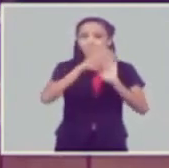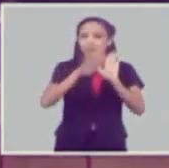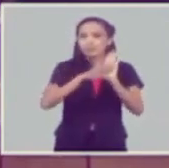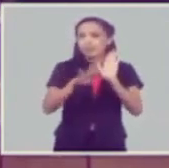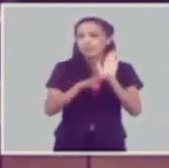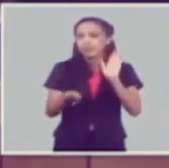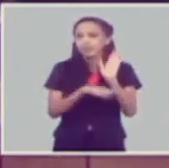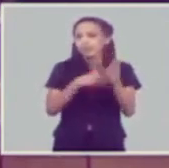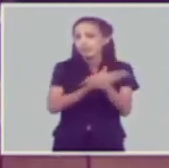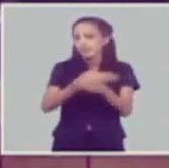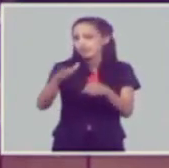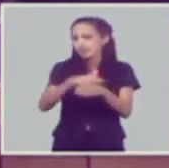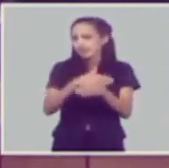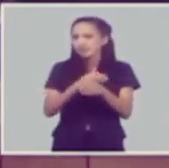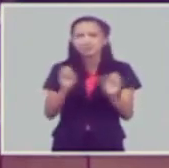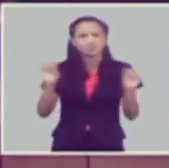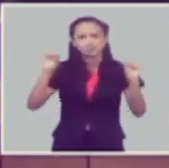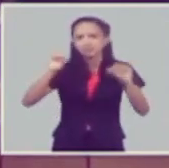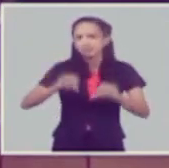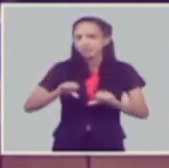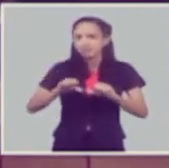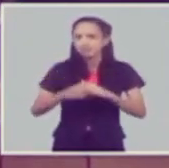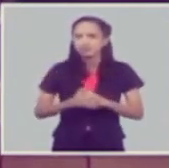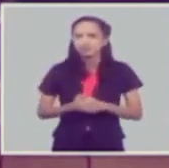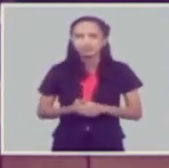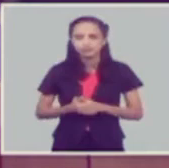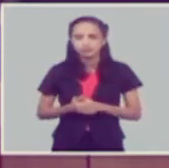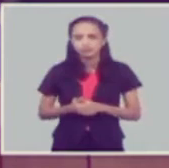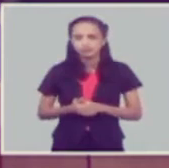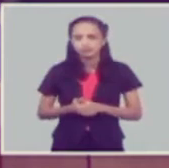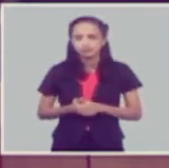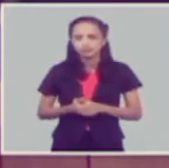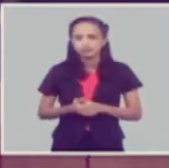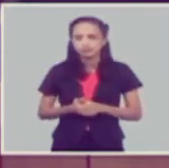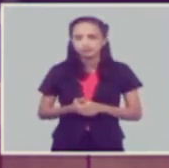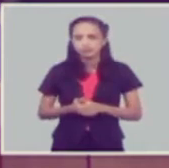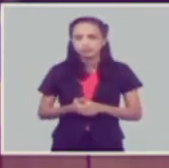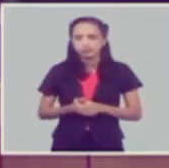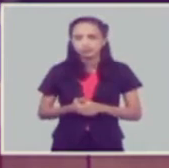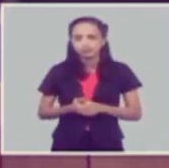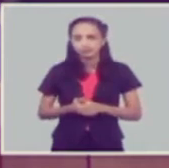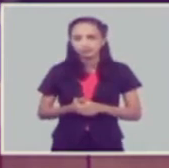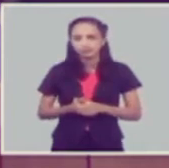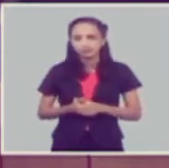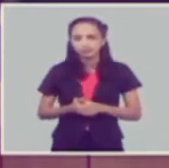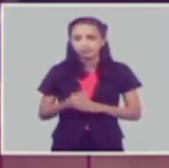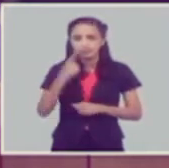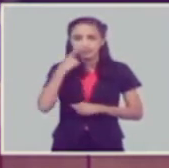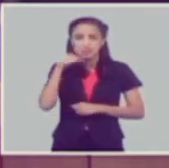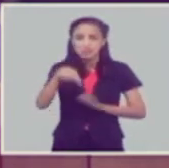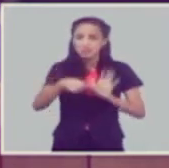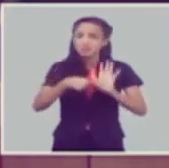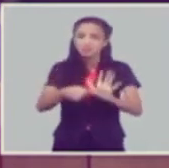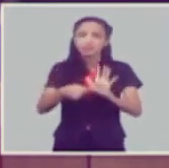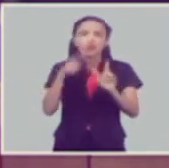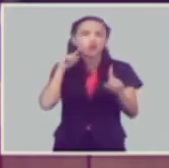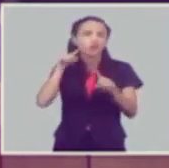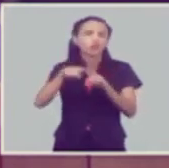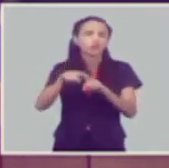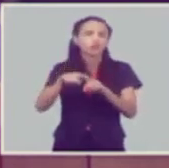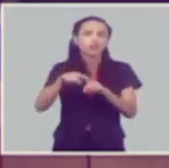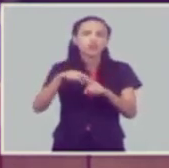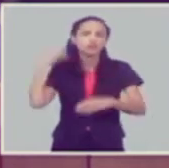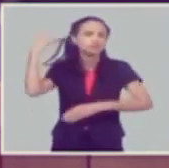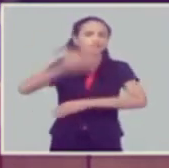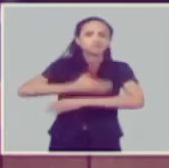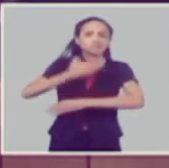convencional impropias de tiempos de paz. Se declaró abiertamente la ambición de asfixiar el desempeño económico del país y